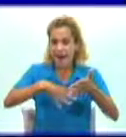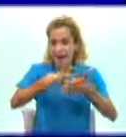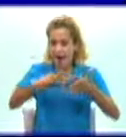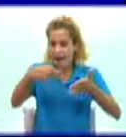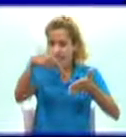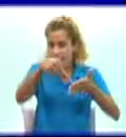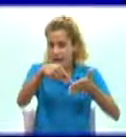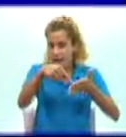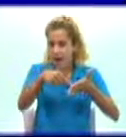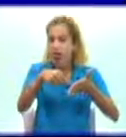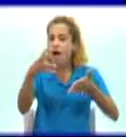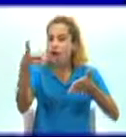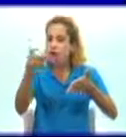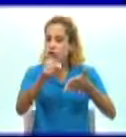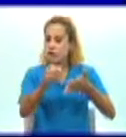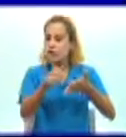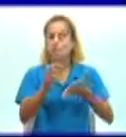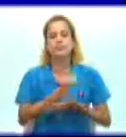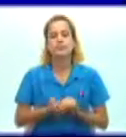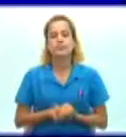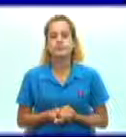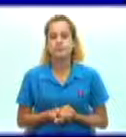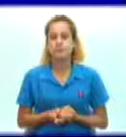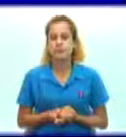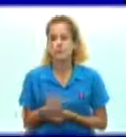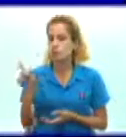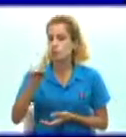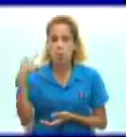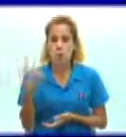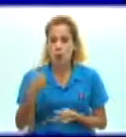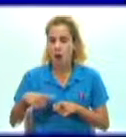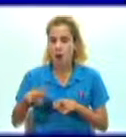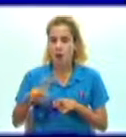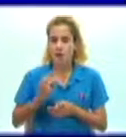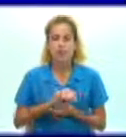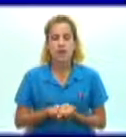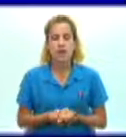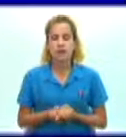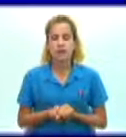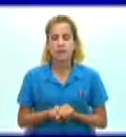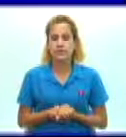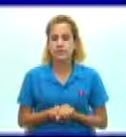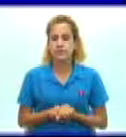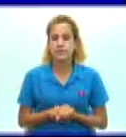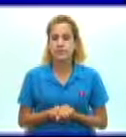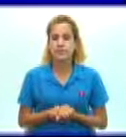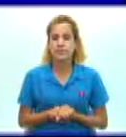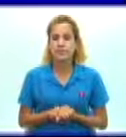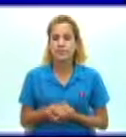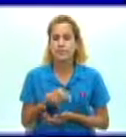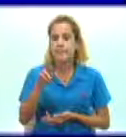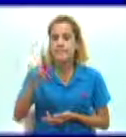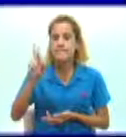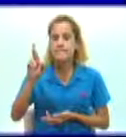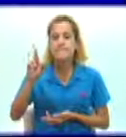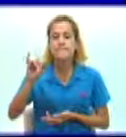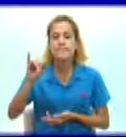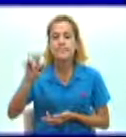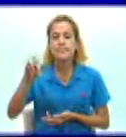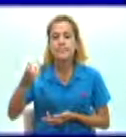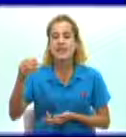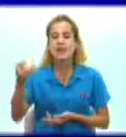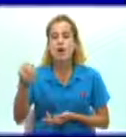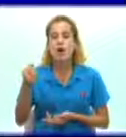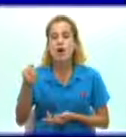tabla que ocupa el dígito. En este caso no es cualquier dígito. Fíjense que nos dicen el dígito que es primo y par a la vez. Recuerden que